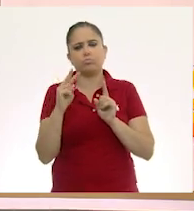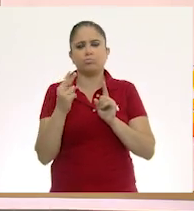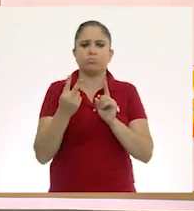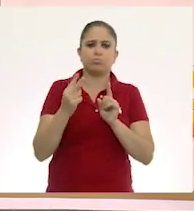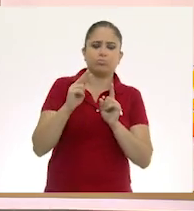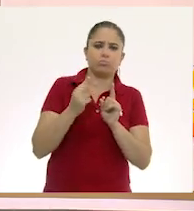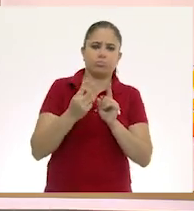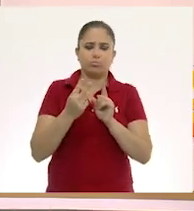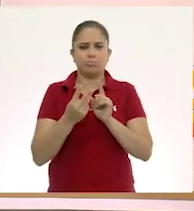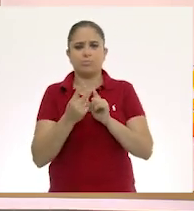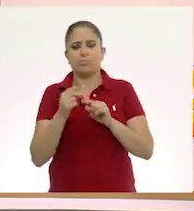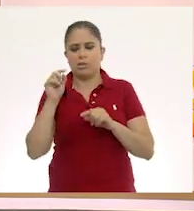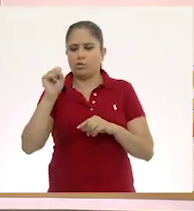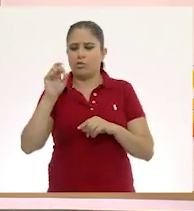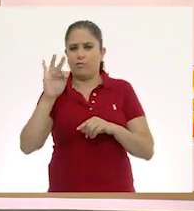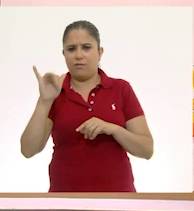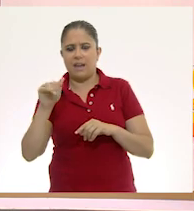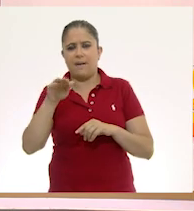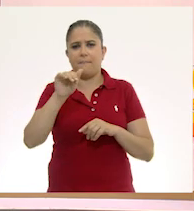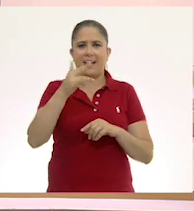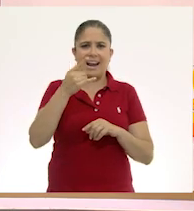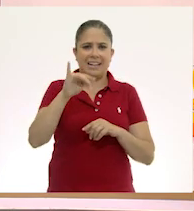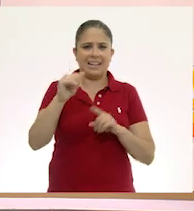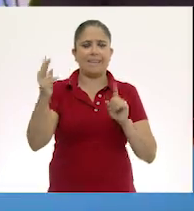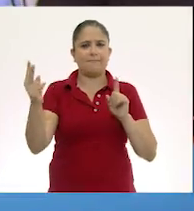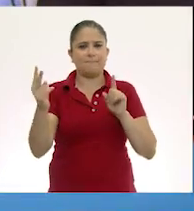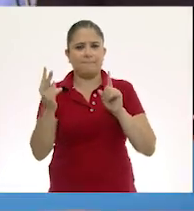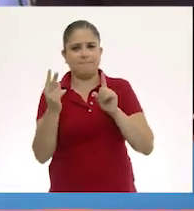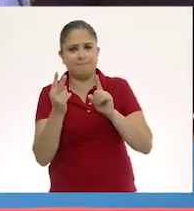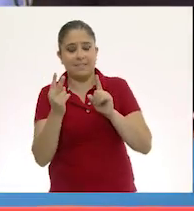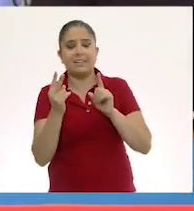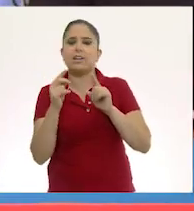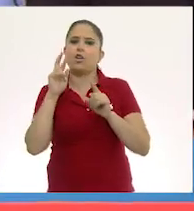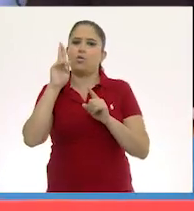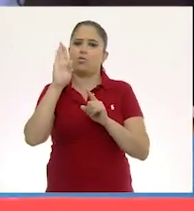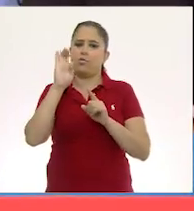Y entra Margarita también. Ah. Y se acercan a Rubén.